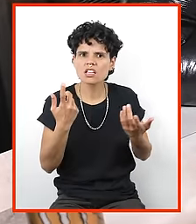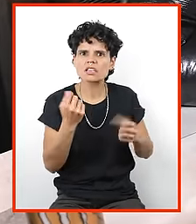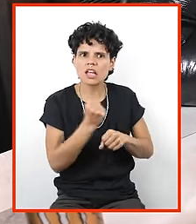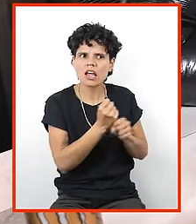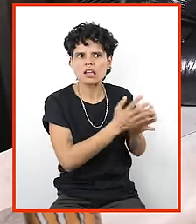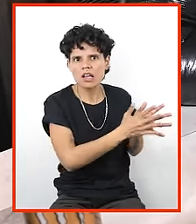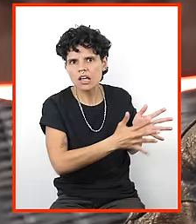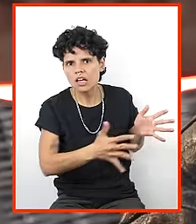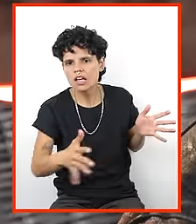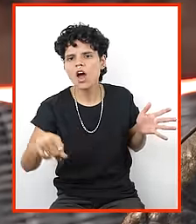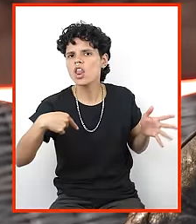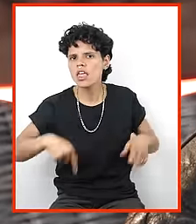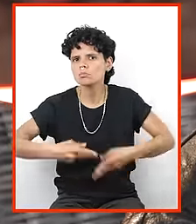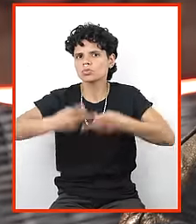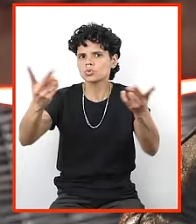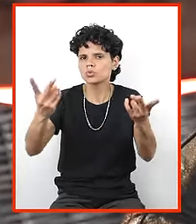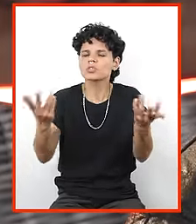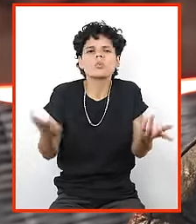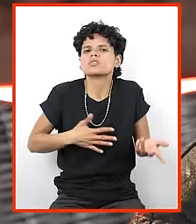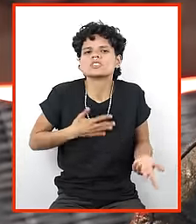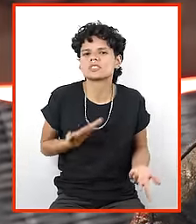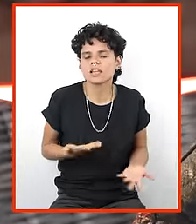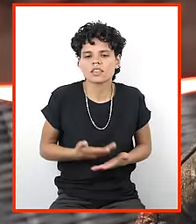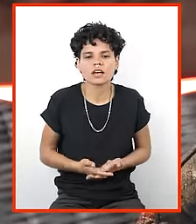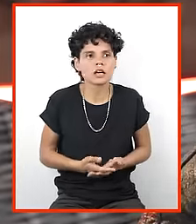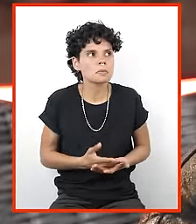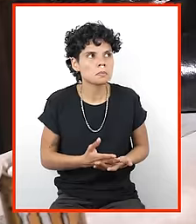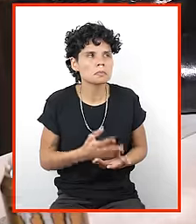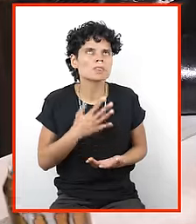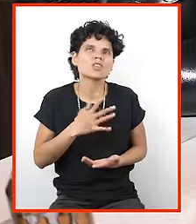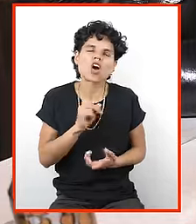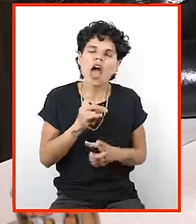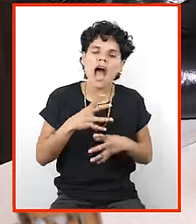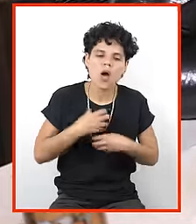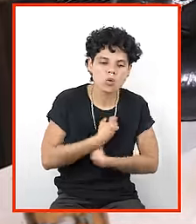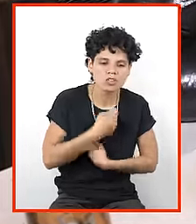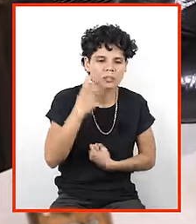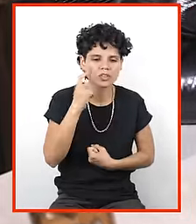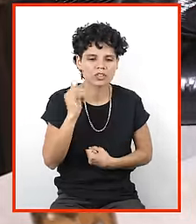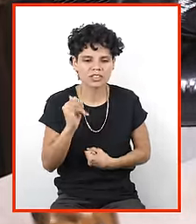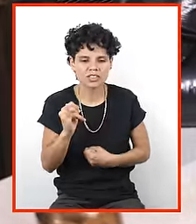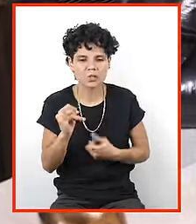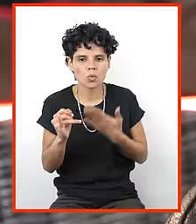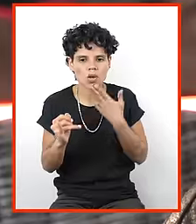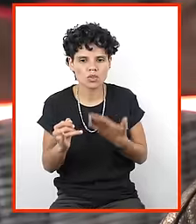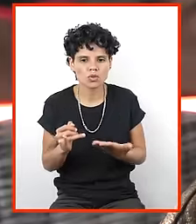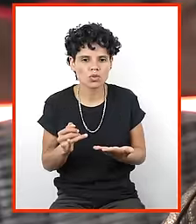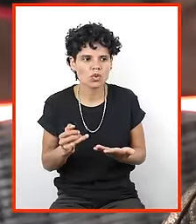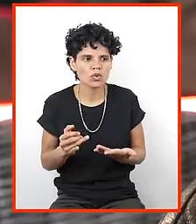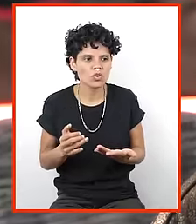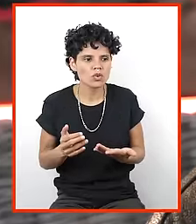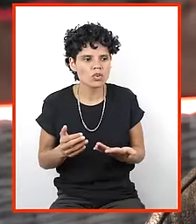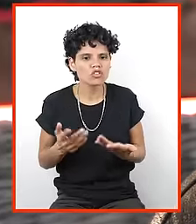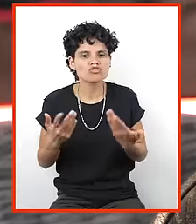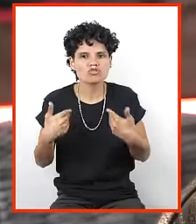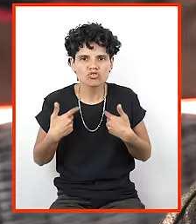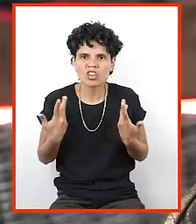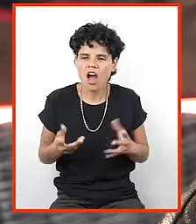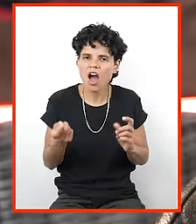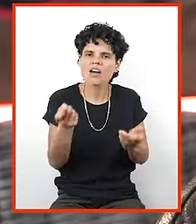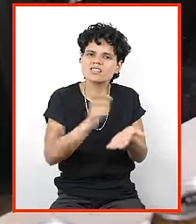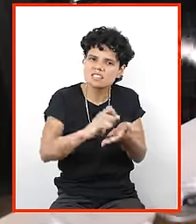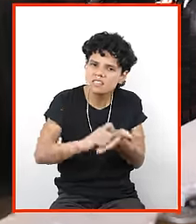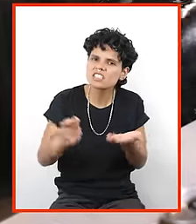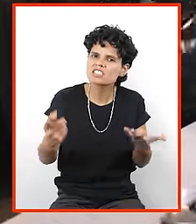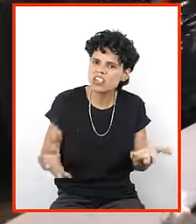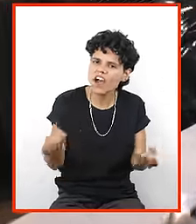angustia, pero sí lo que me da es como que siento que pasó mucho rato de cuando las compuse a cuando hoy día los voy a